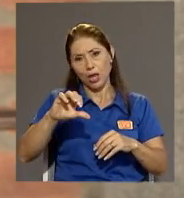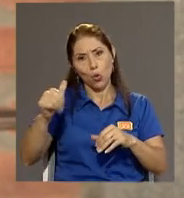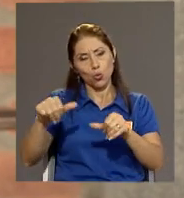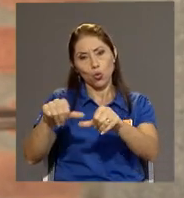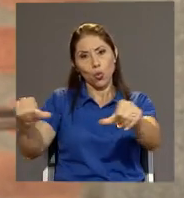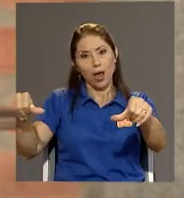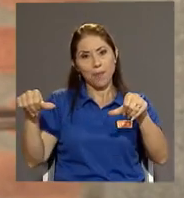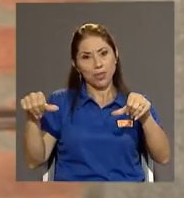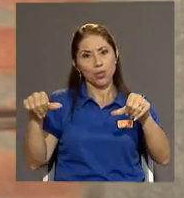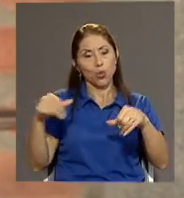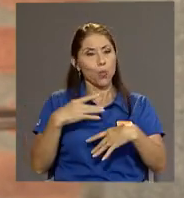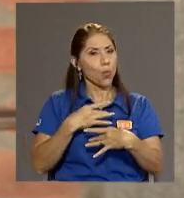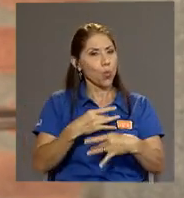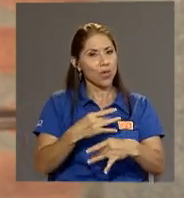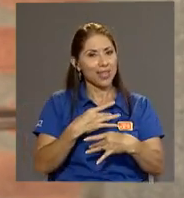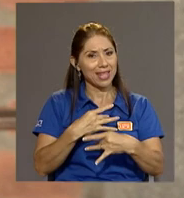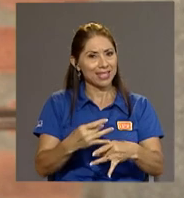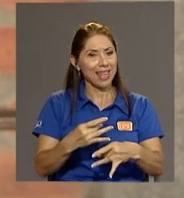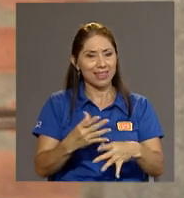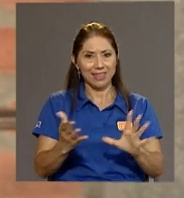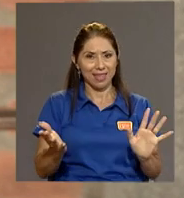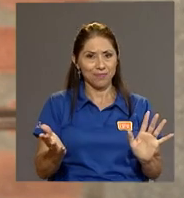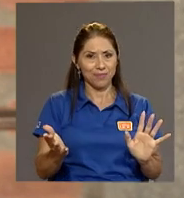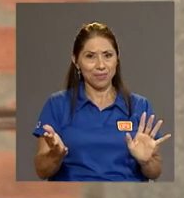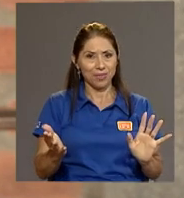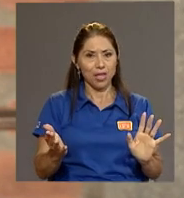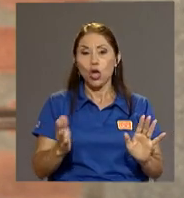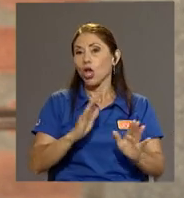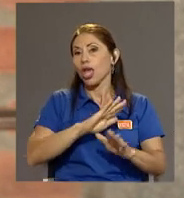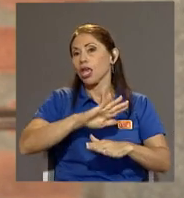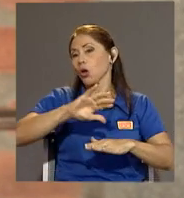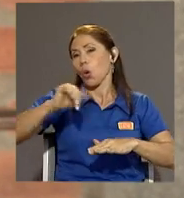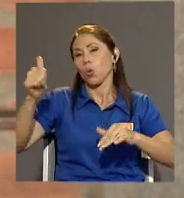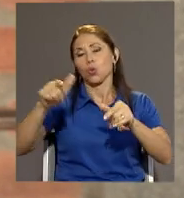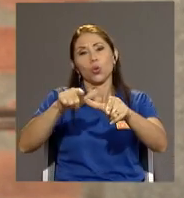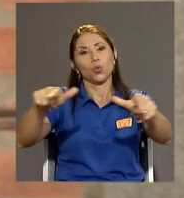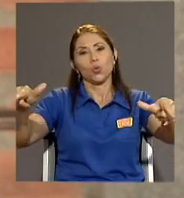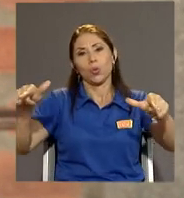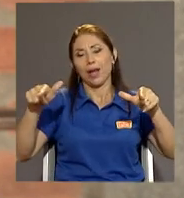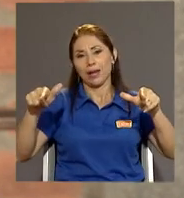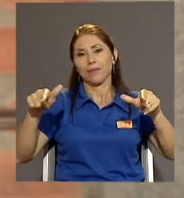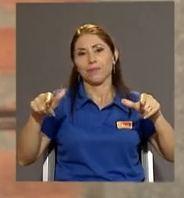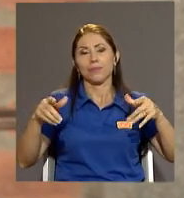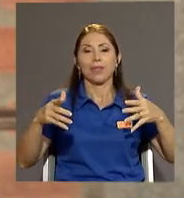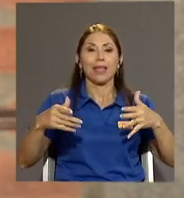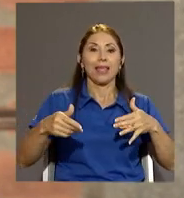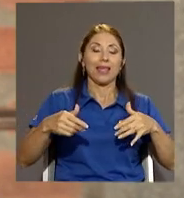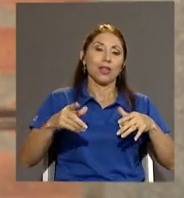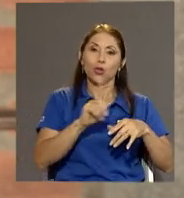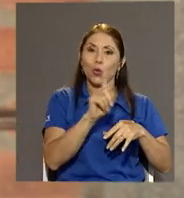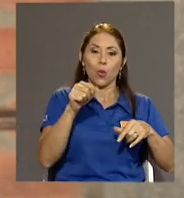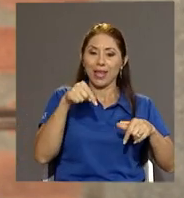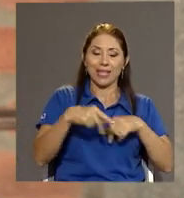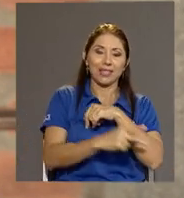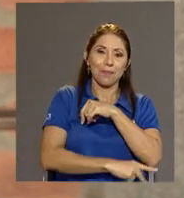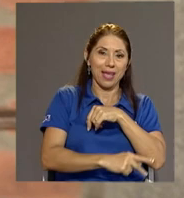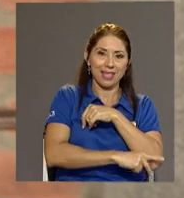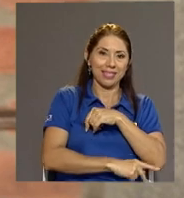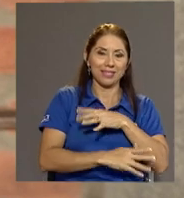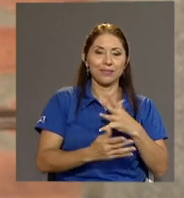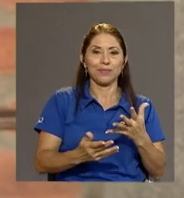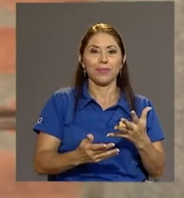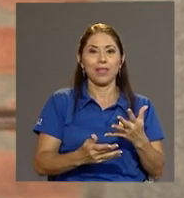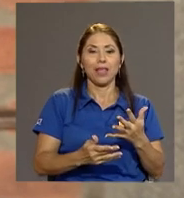interesante, totalmente al otro lado de este país, que a ratos es muy grande y a ratos es muy chico. En el lado